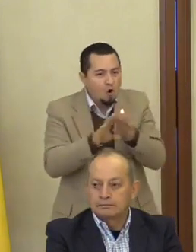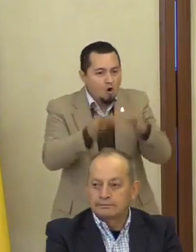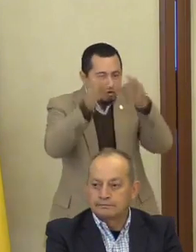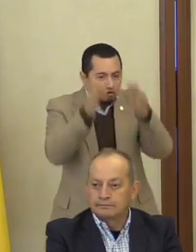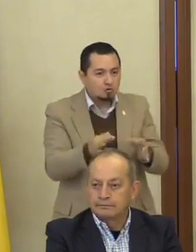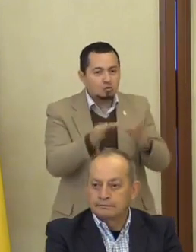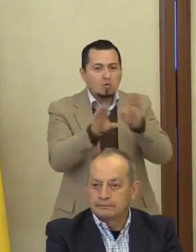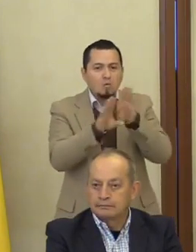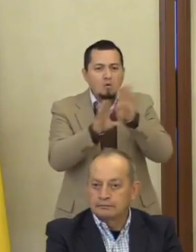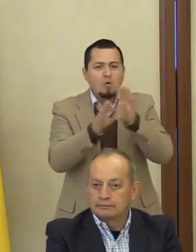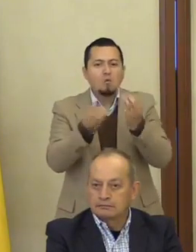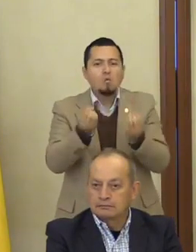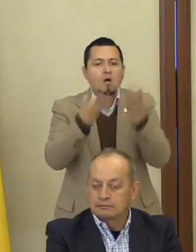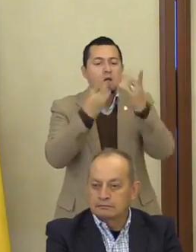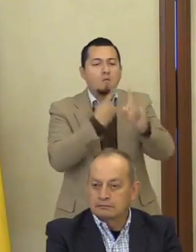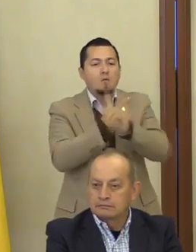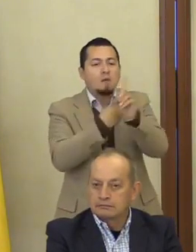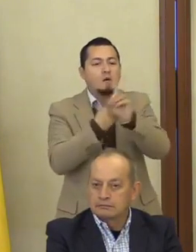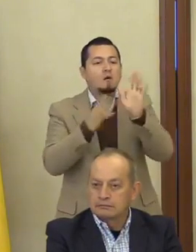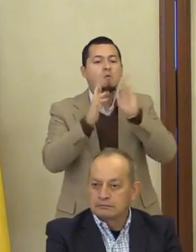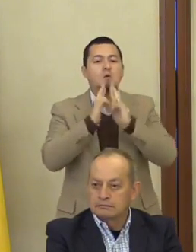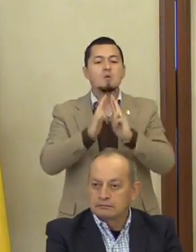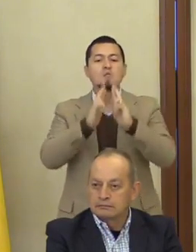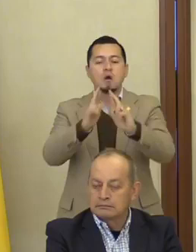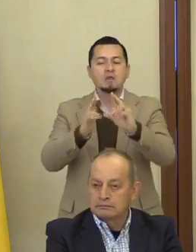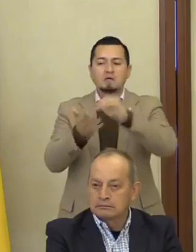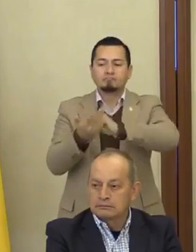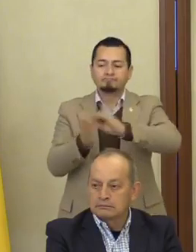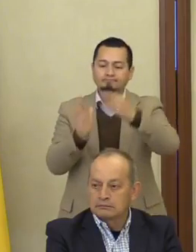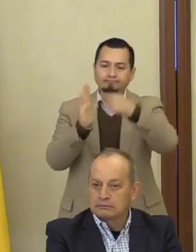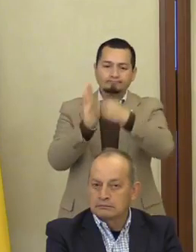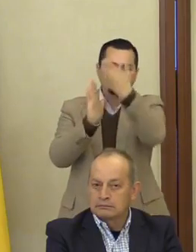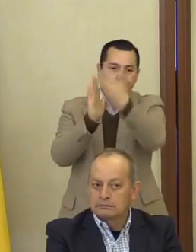que posteriormente presentara el reporte de esta investigación